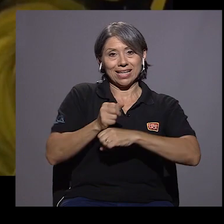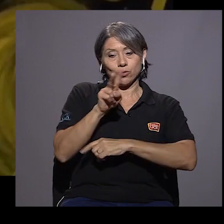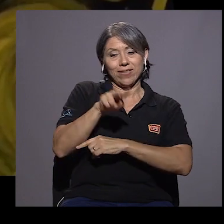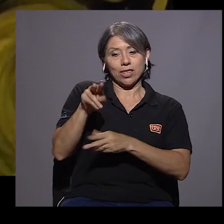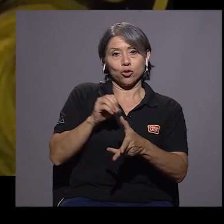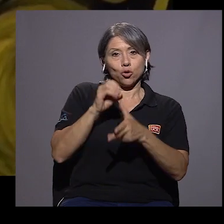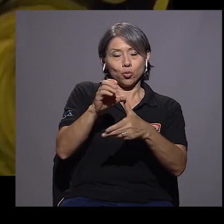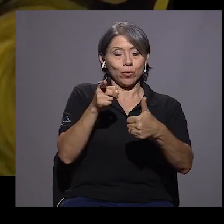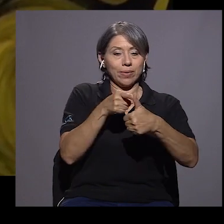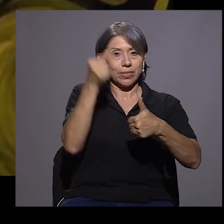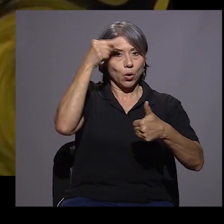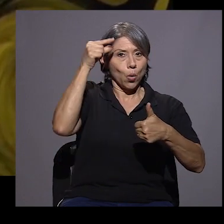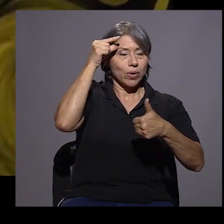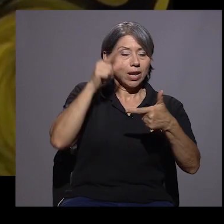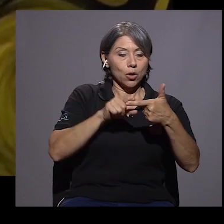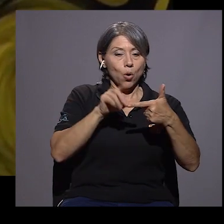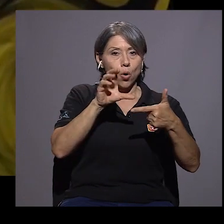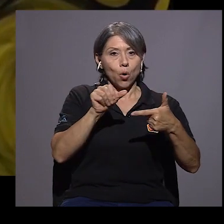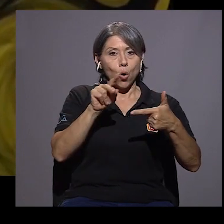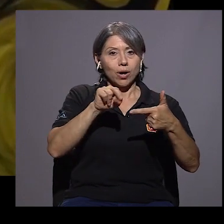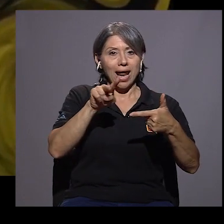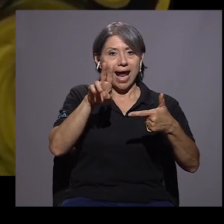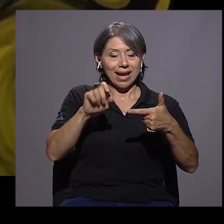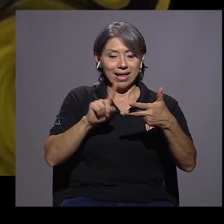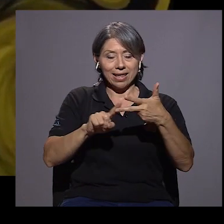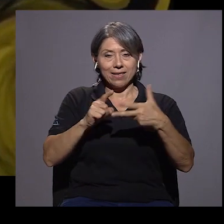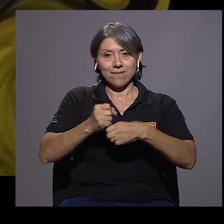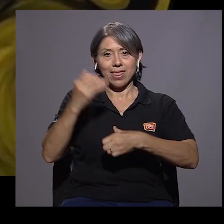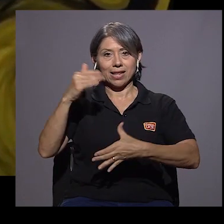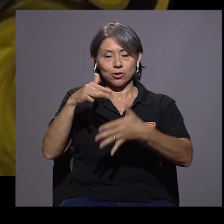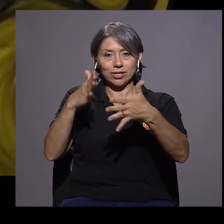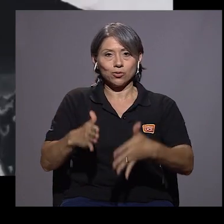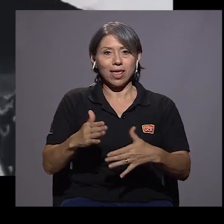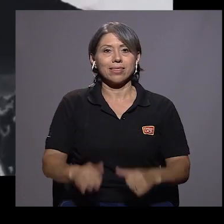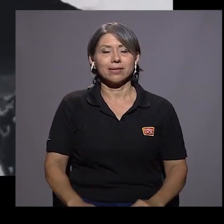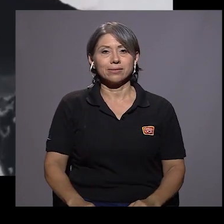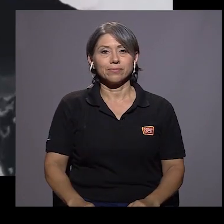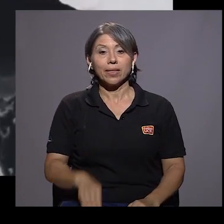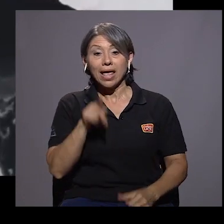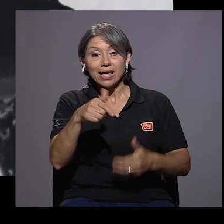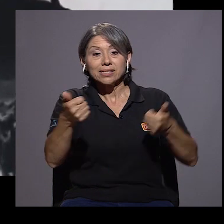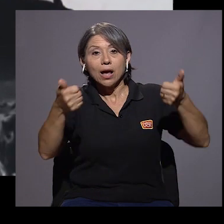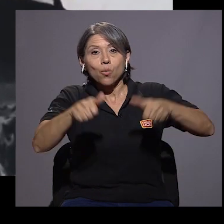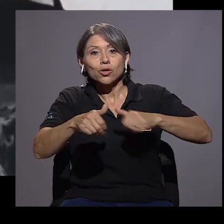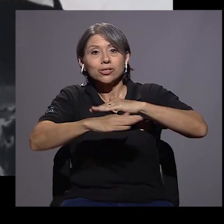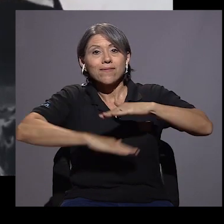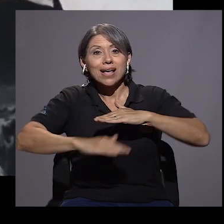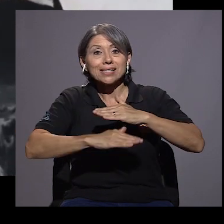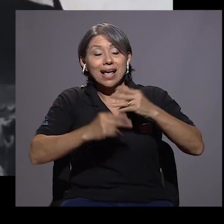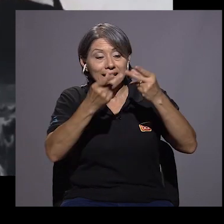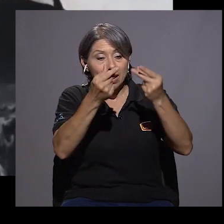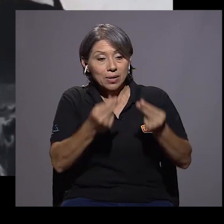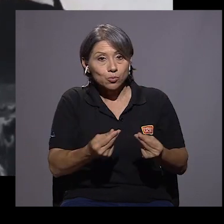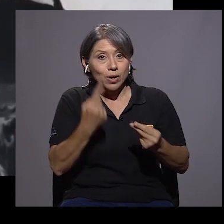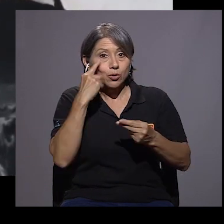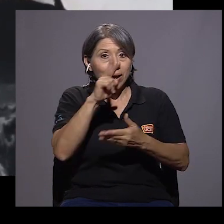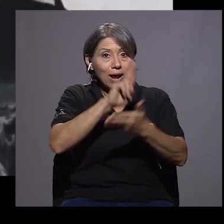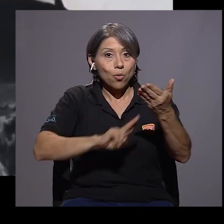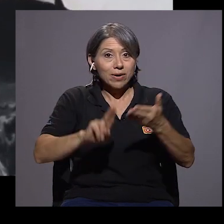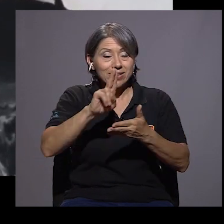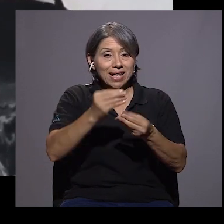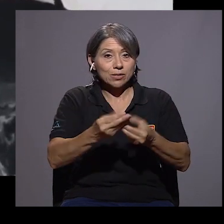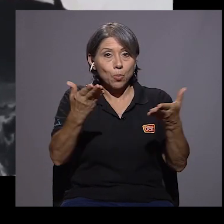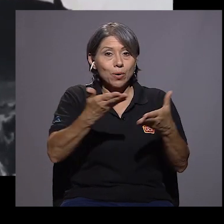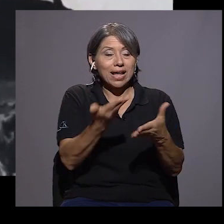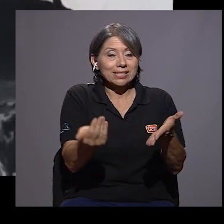octubre sostenida entre el gobierno, el CONARE y las federaciones de estudiantes. El acuerdo se basa en la redistribución del presupuesto para